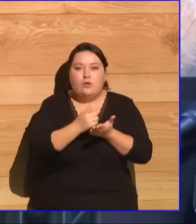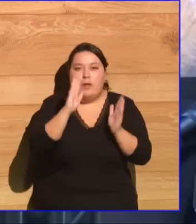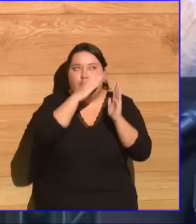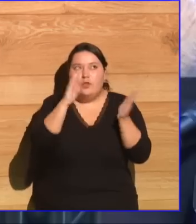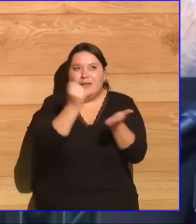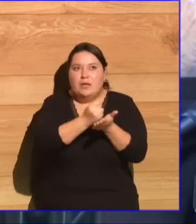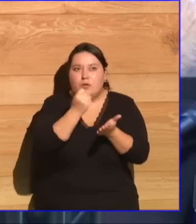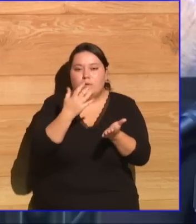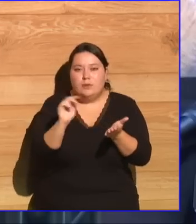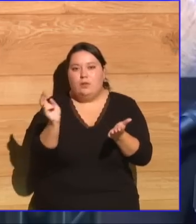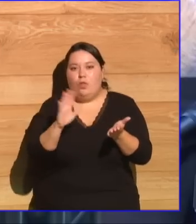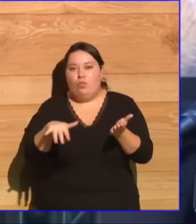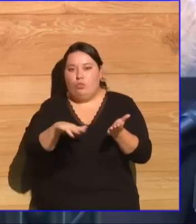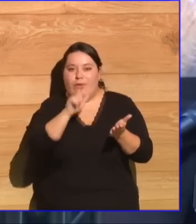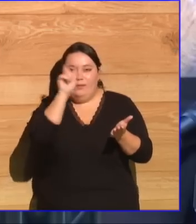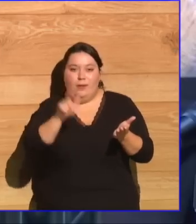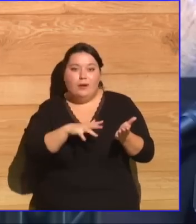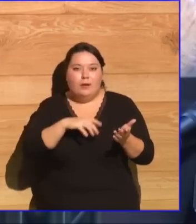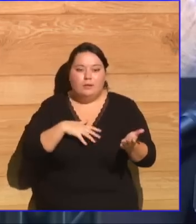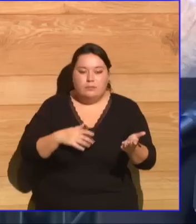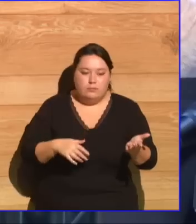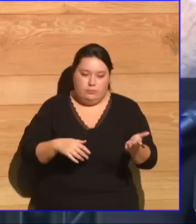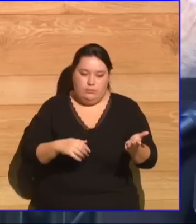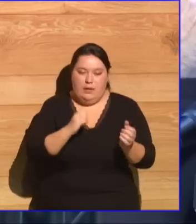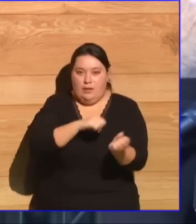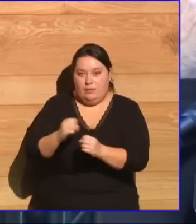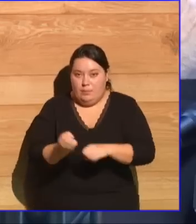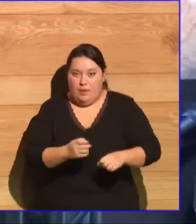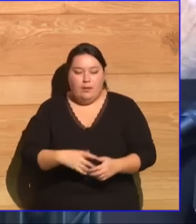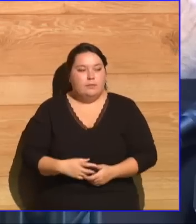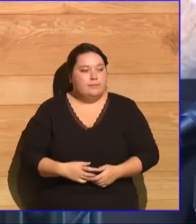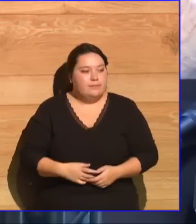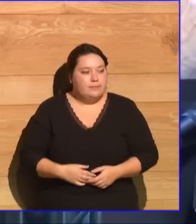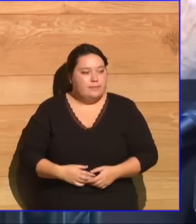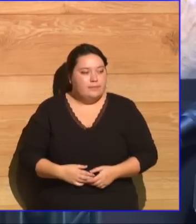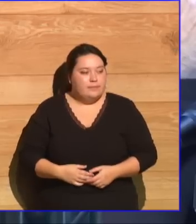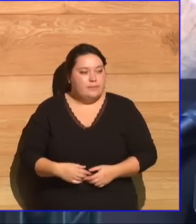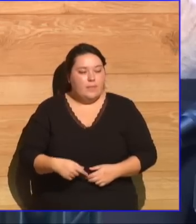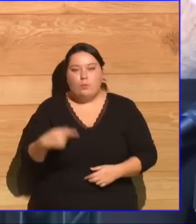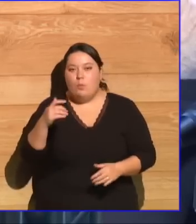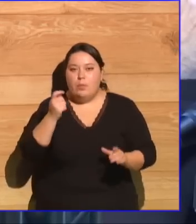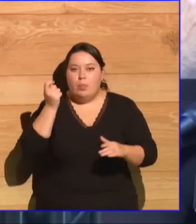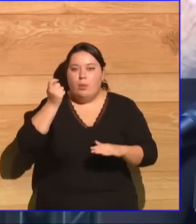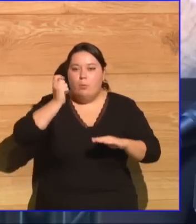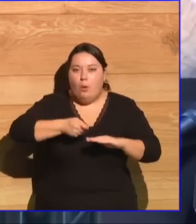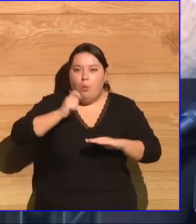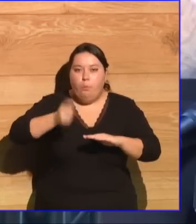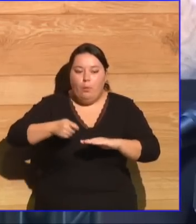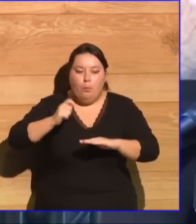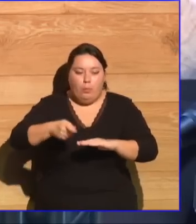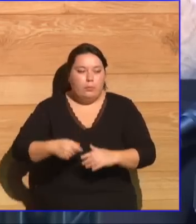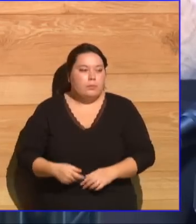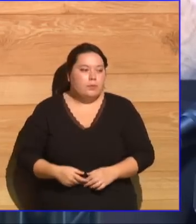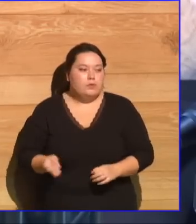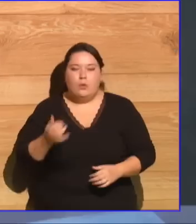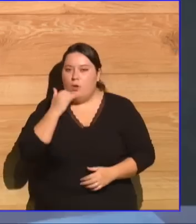biblioteca en Venecia, que hace coincidir a su vez con el golpeo de la catenaria contra el suelo mientras va rompiendo Hay esa mucha comedia baldosa.